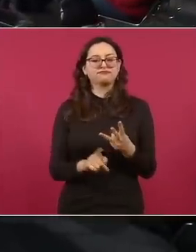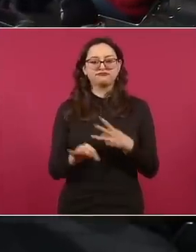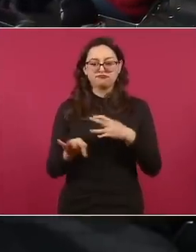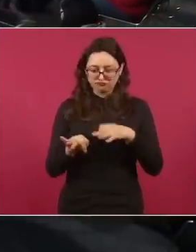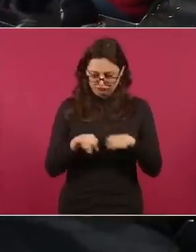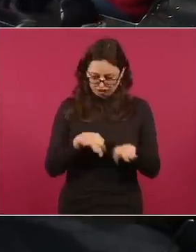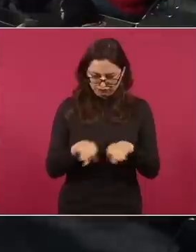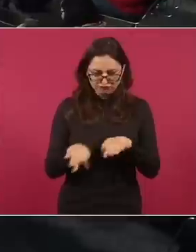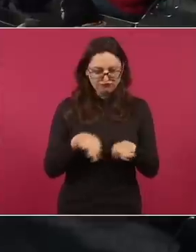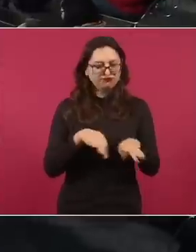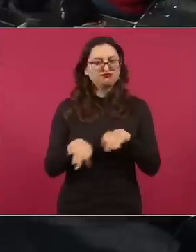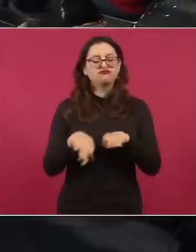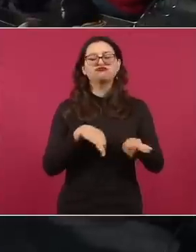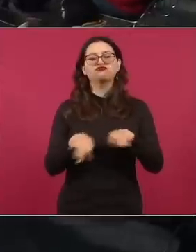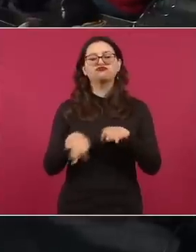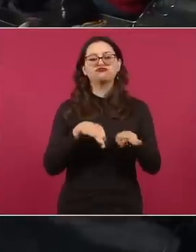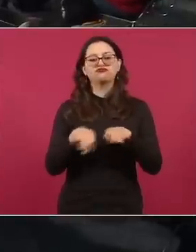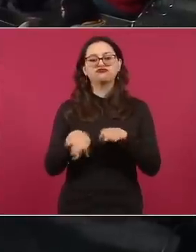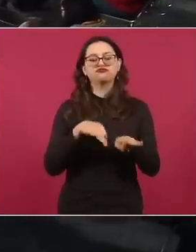trabajadores